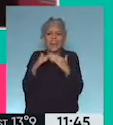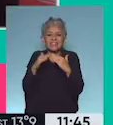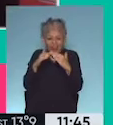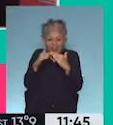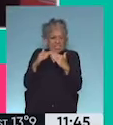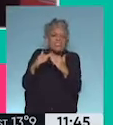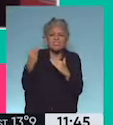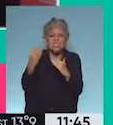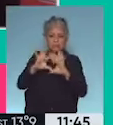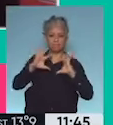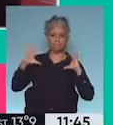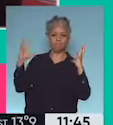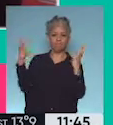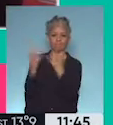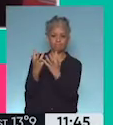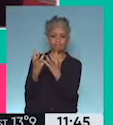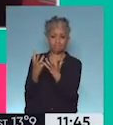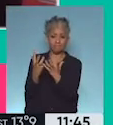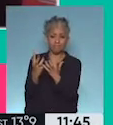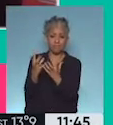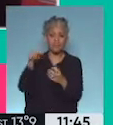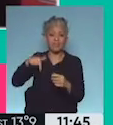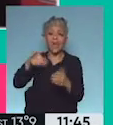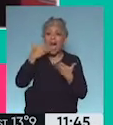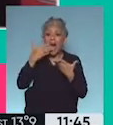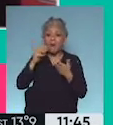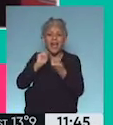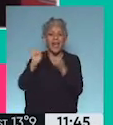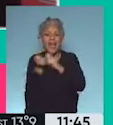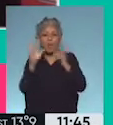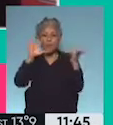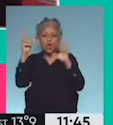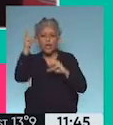es uno de esos dramas que estamos enfrentando hoy, un poco